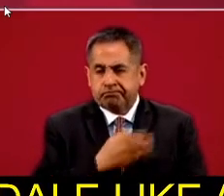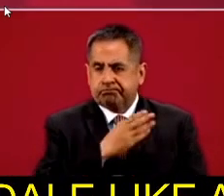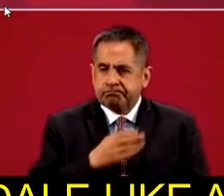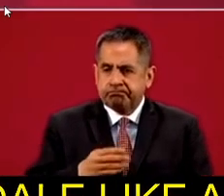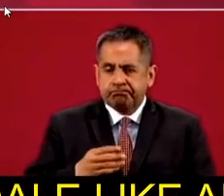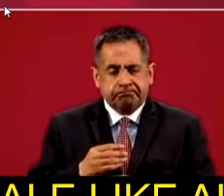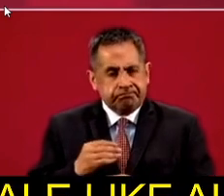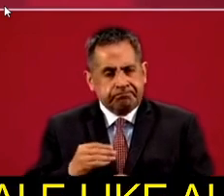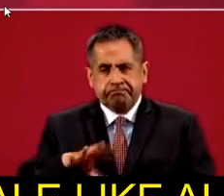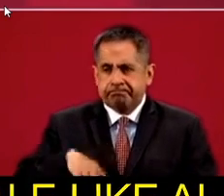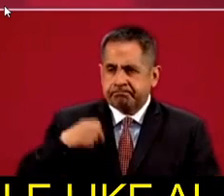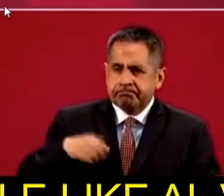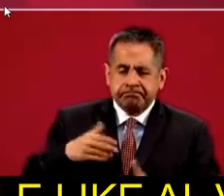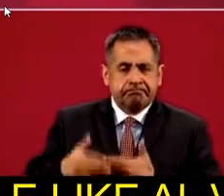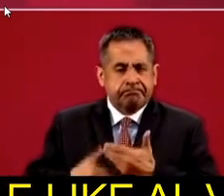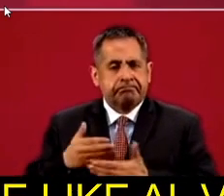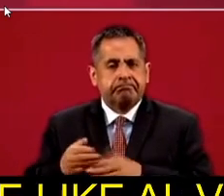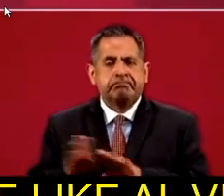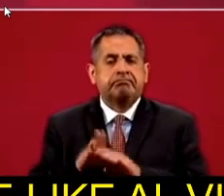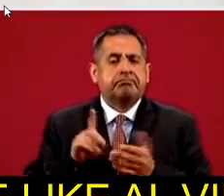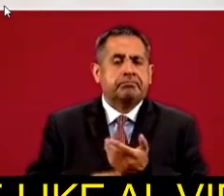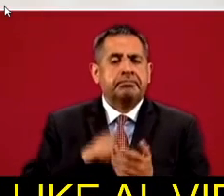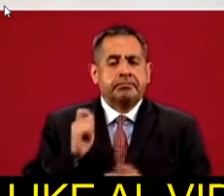luchando contra todos estos elementos